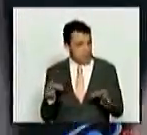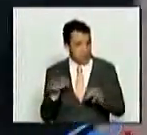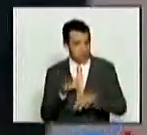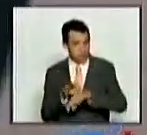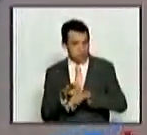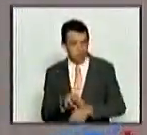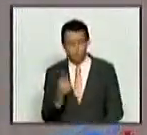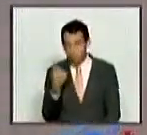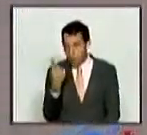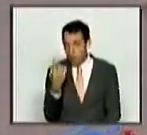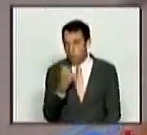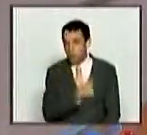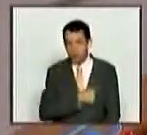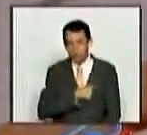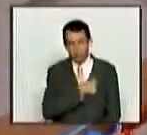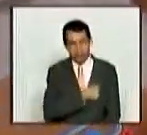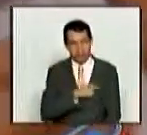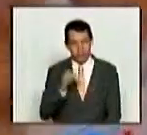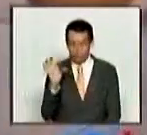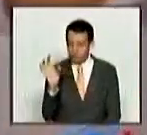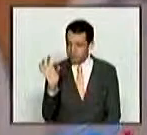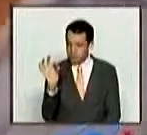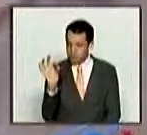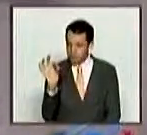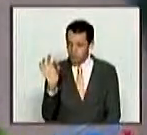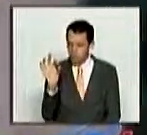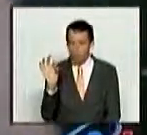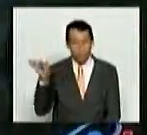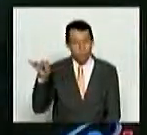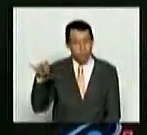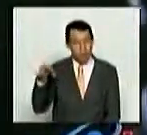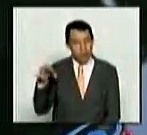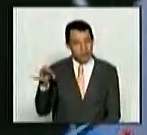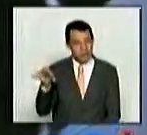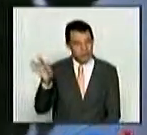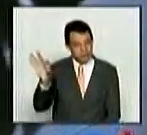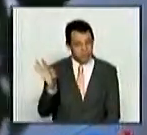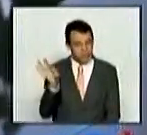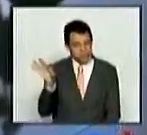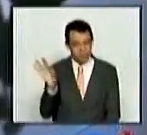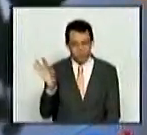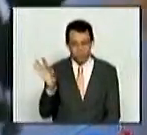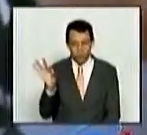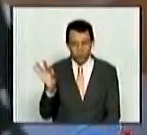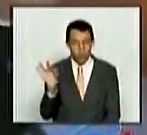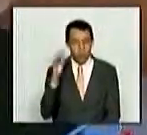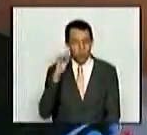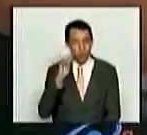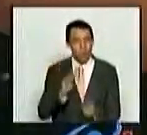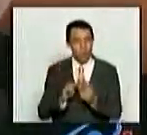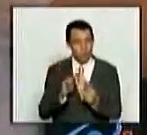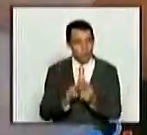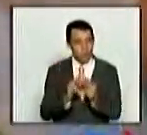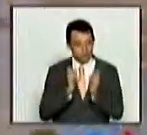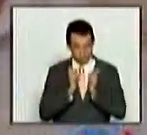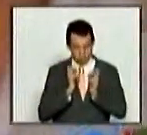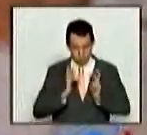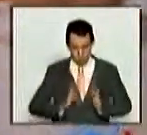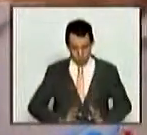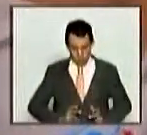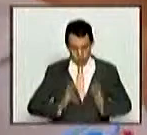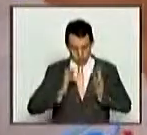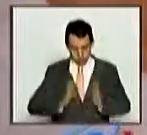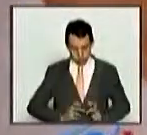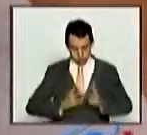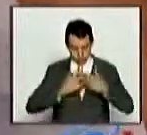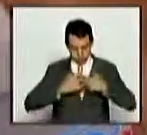una, por favor, Raúl Andrés, que es la técnica, es conocer la fisiología. Vamos a